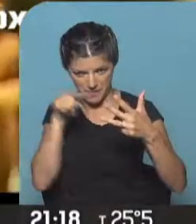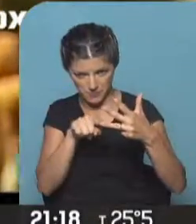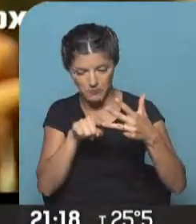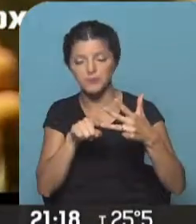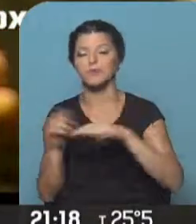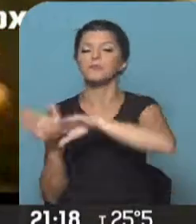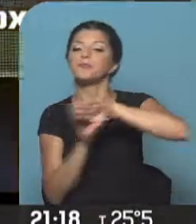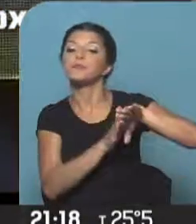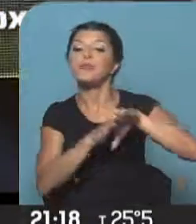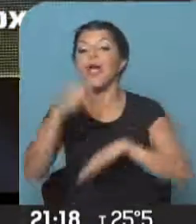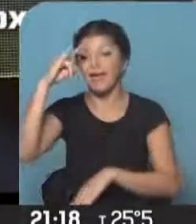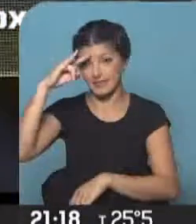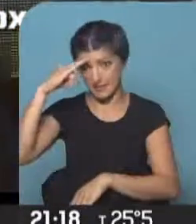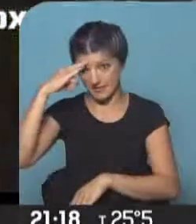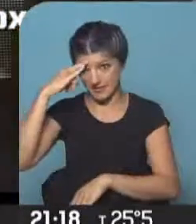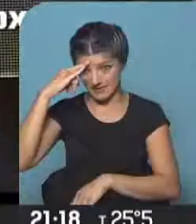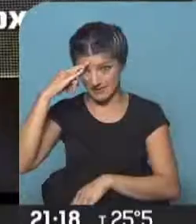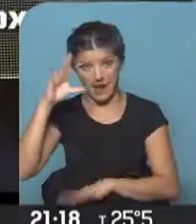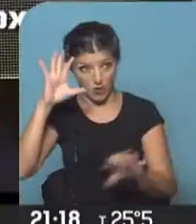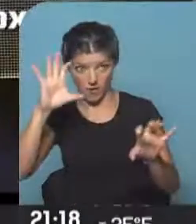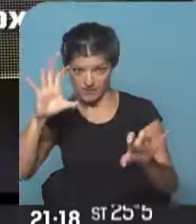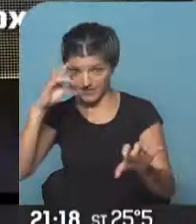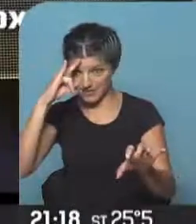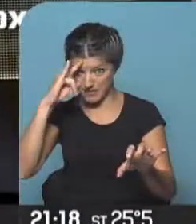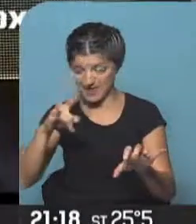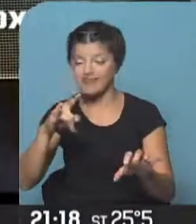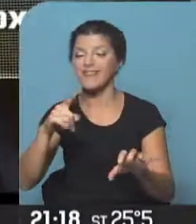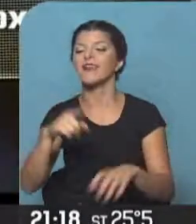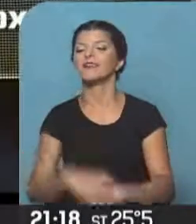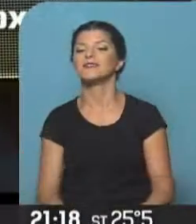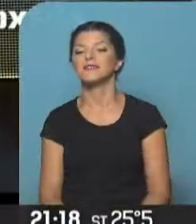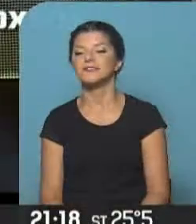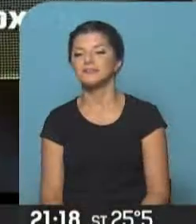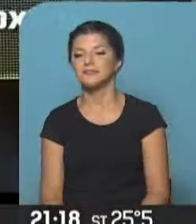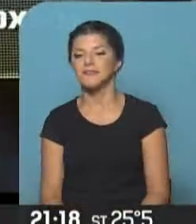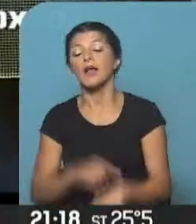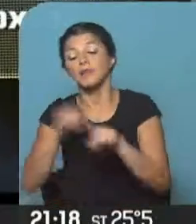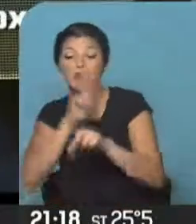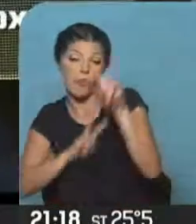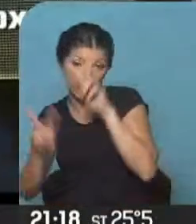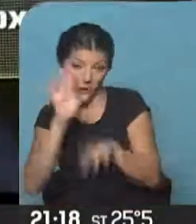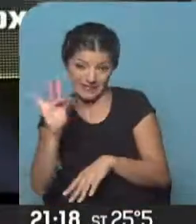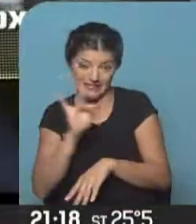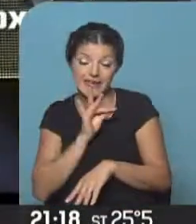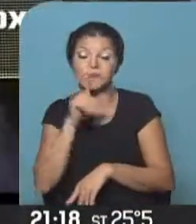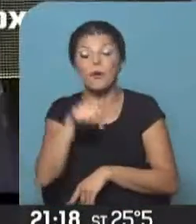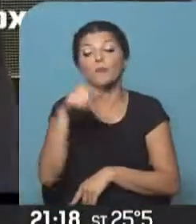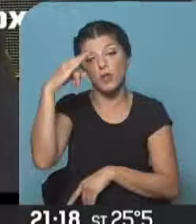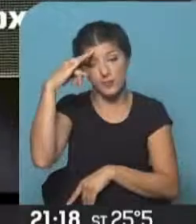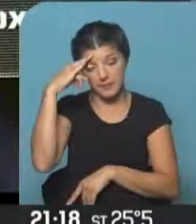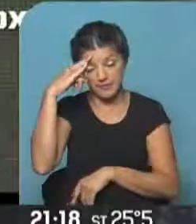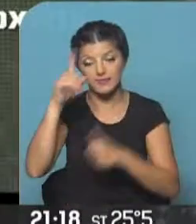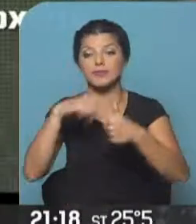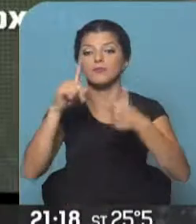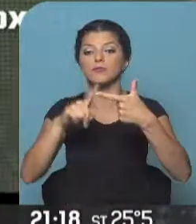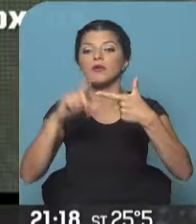Independiente, anotando el rojo mientras termina de buscar entrenador. Independiente tendrá